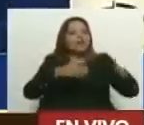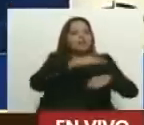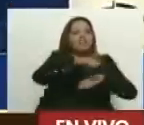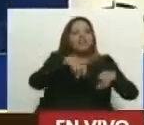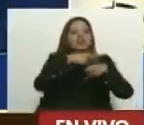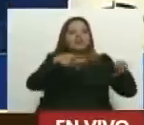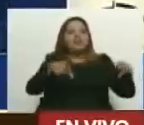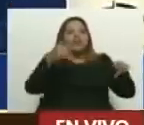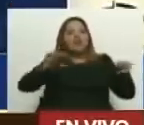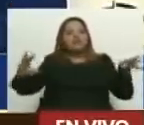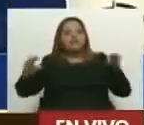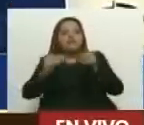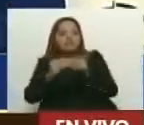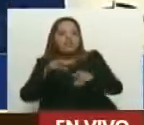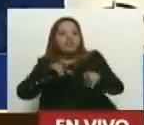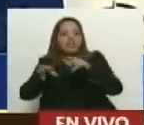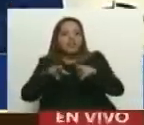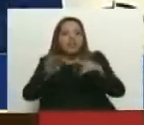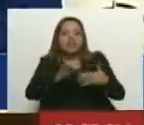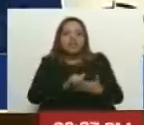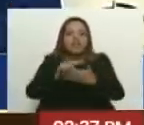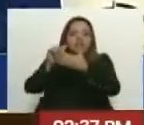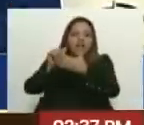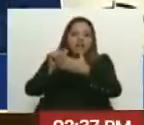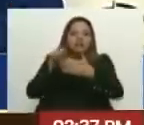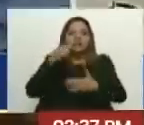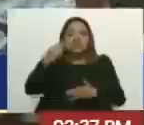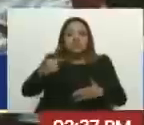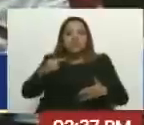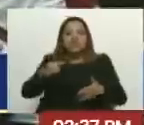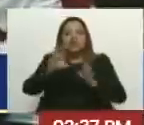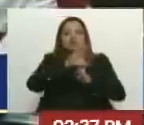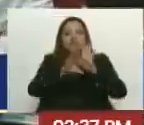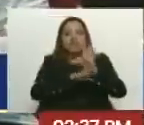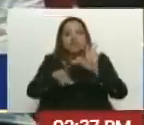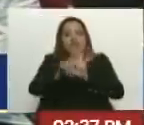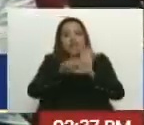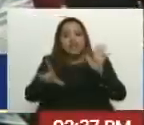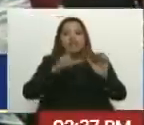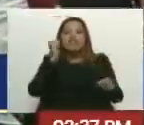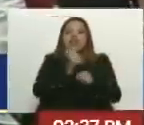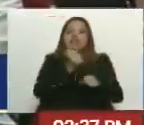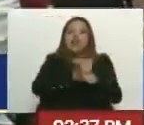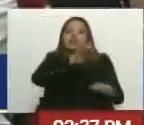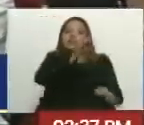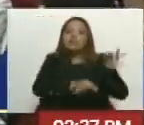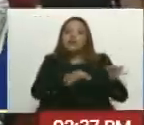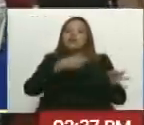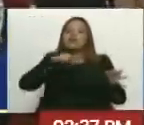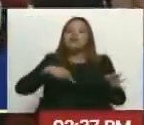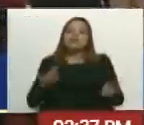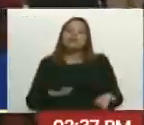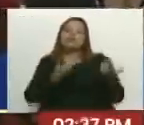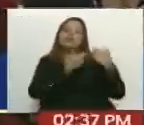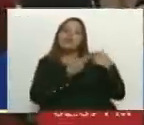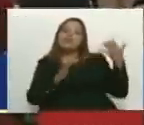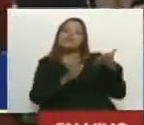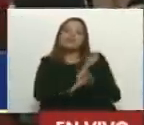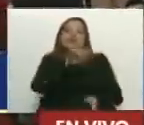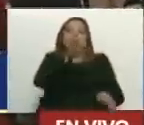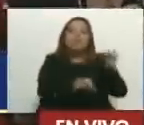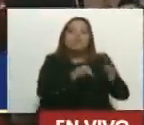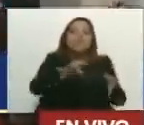poder ciudadano que lidera, tal como manda la Constitución y la ley, la acción penal. Somos titulares de la acción